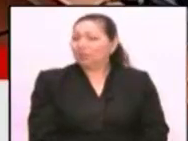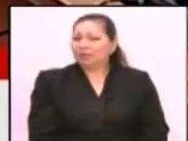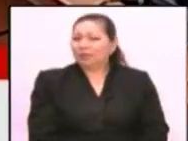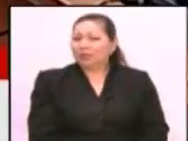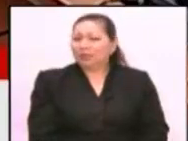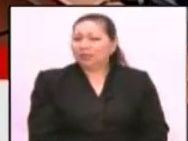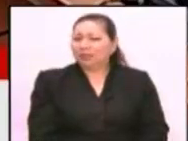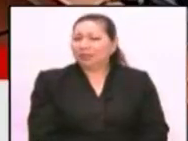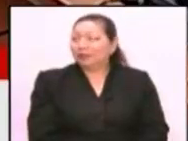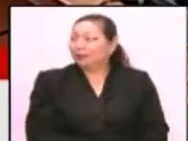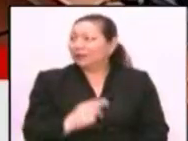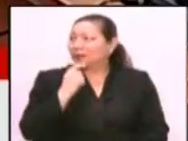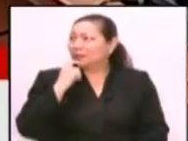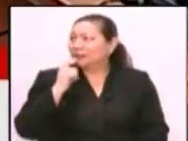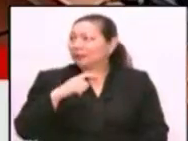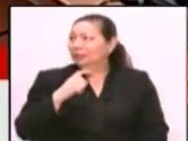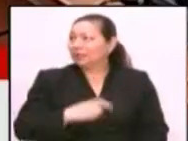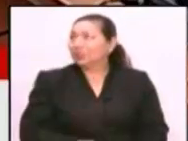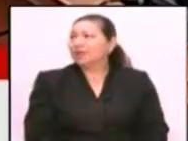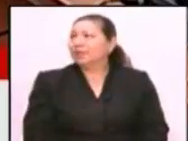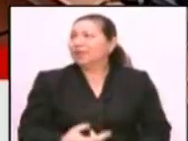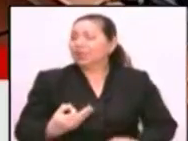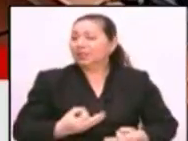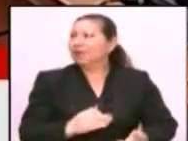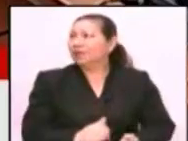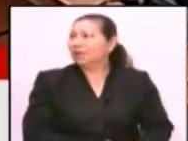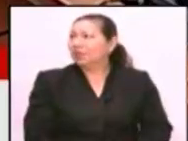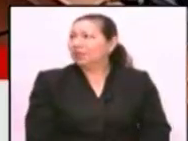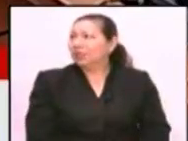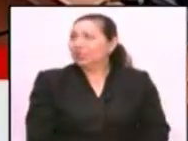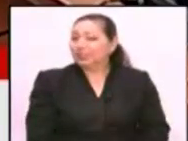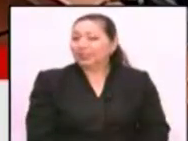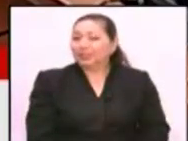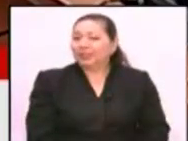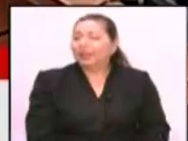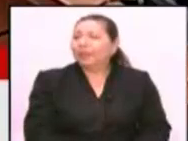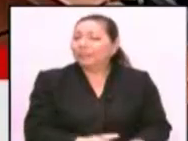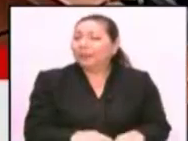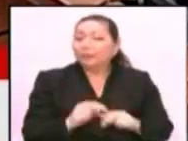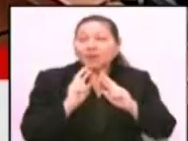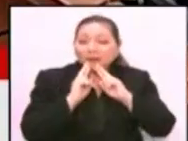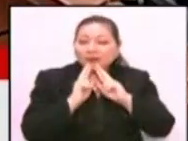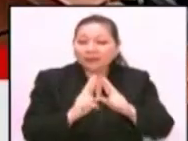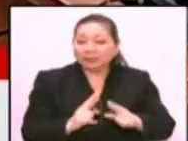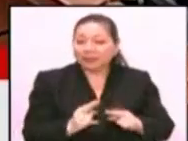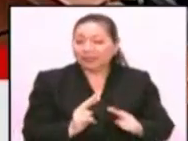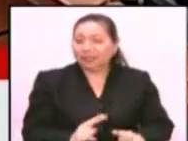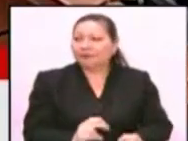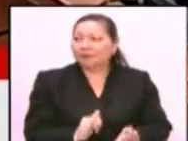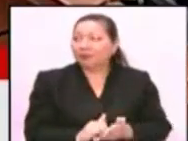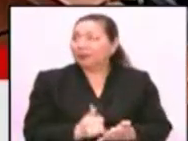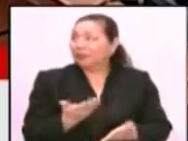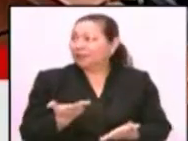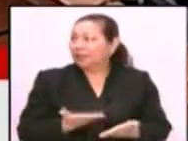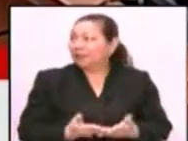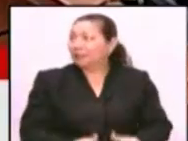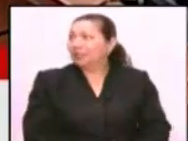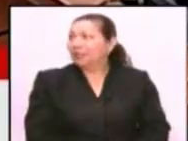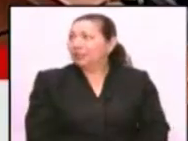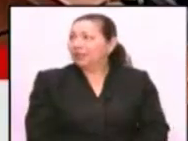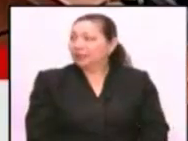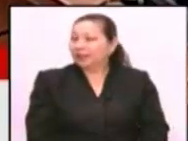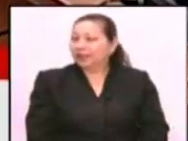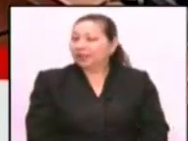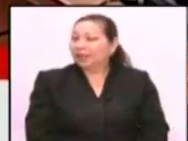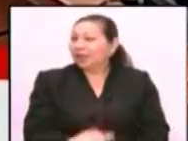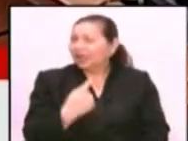en la práctica no necesariamente el presupuesto que le doy a una entidad depende de los resultados verificados, porque digamos hay sectores que de todas